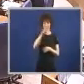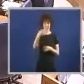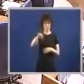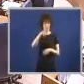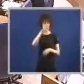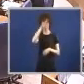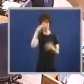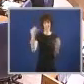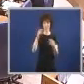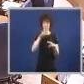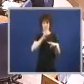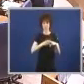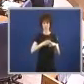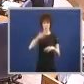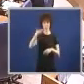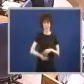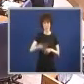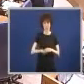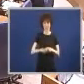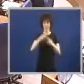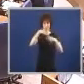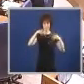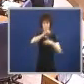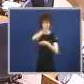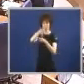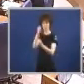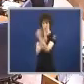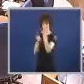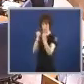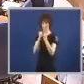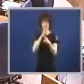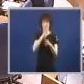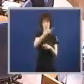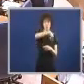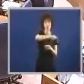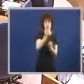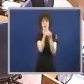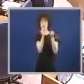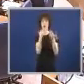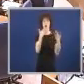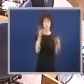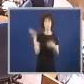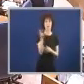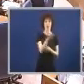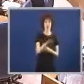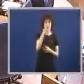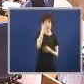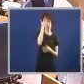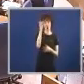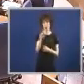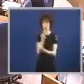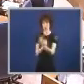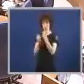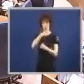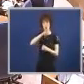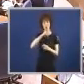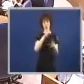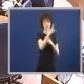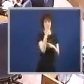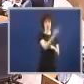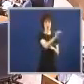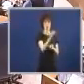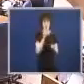do peso do público no conxunto da economía. Actúan por ideoloxía, non por economía. Nós dicimos non ao teito de gasto e temos unha proposta